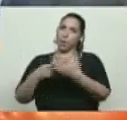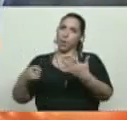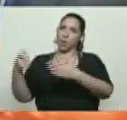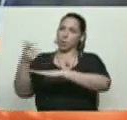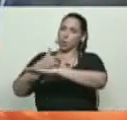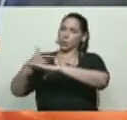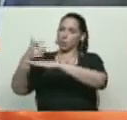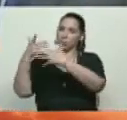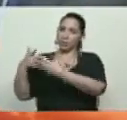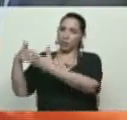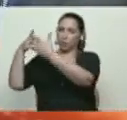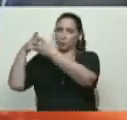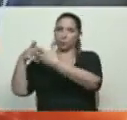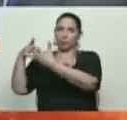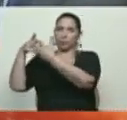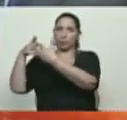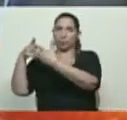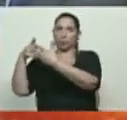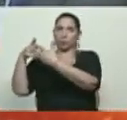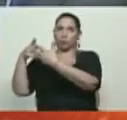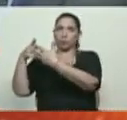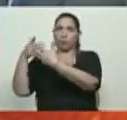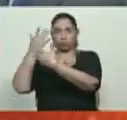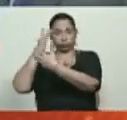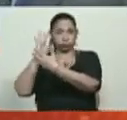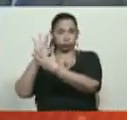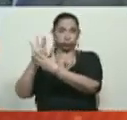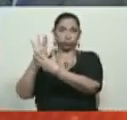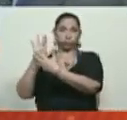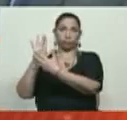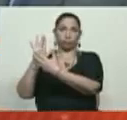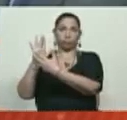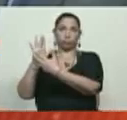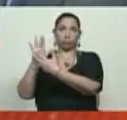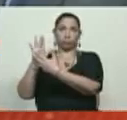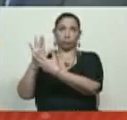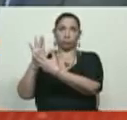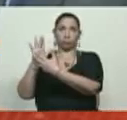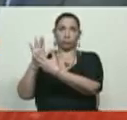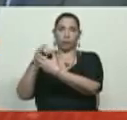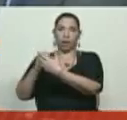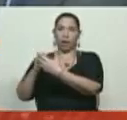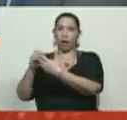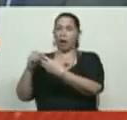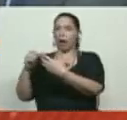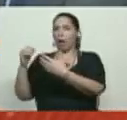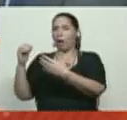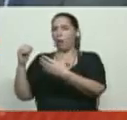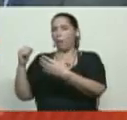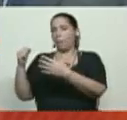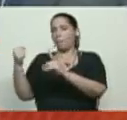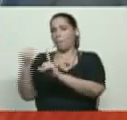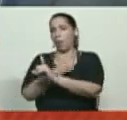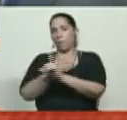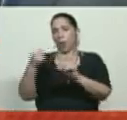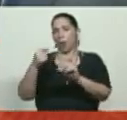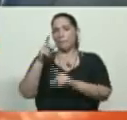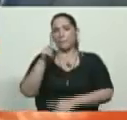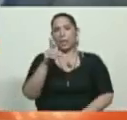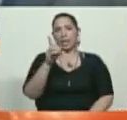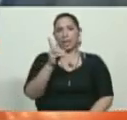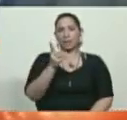los Estados Unidos de Norteamérica ha pretendido impactar las operaciones de PDVSA. Todas las